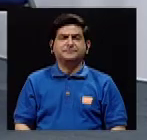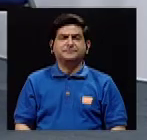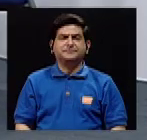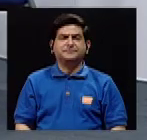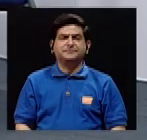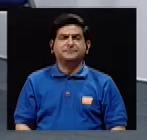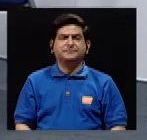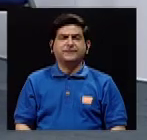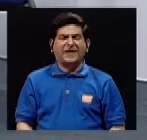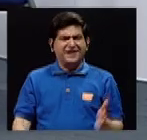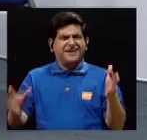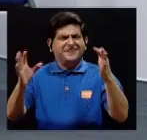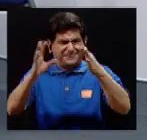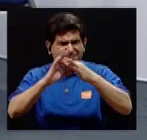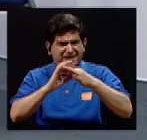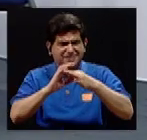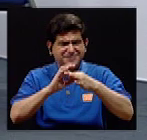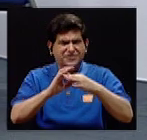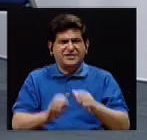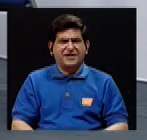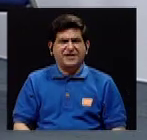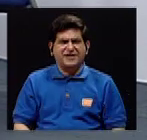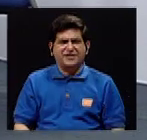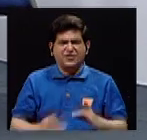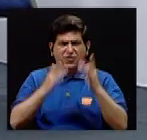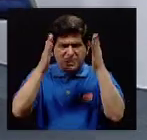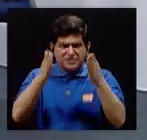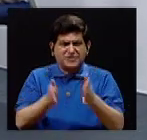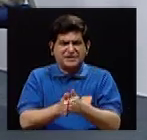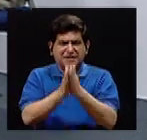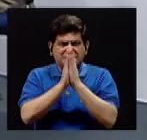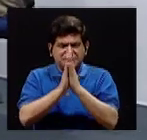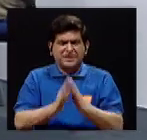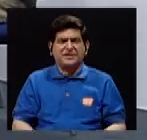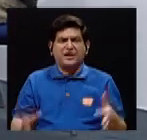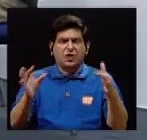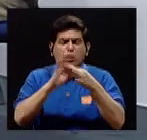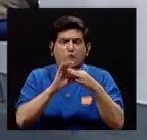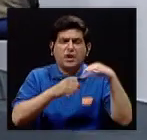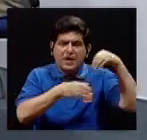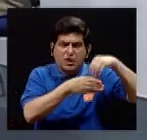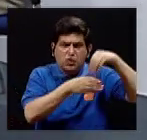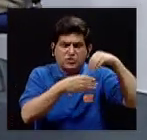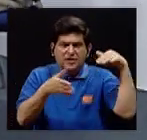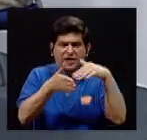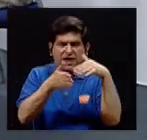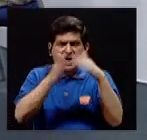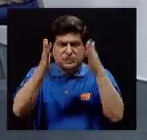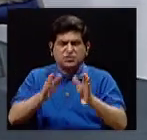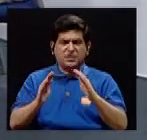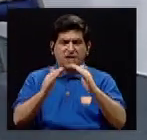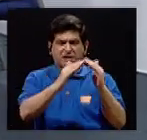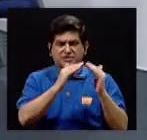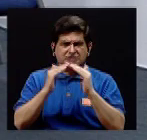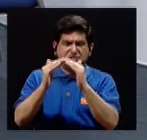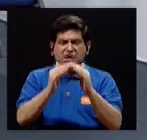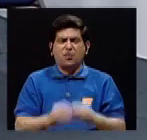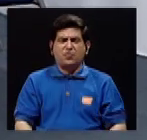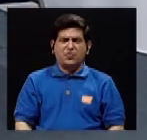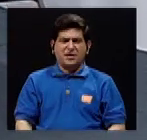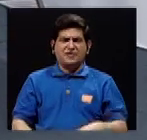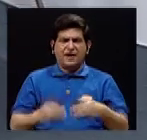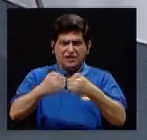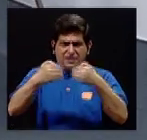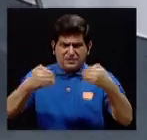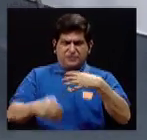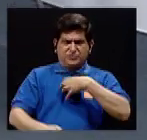claro eh al respecto expertos piden adaptar contenidos para estudiantes de comunidades autóctonas qué